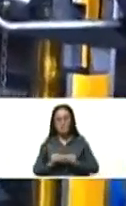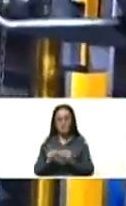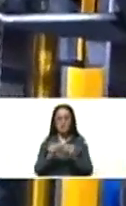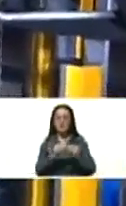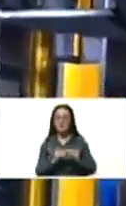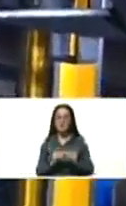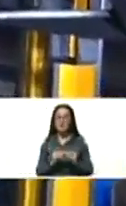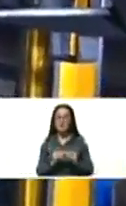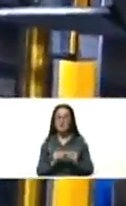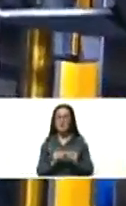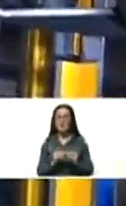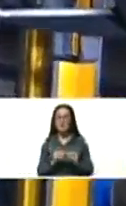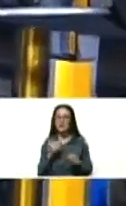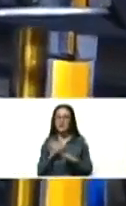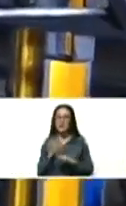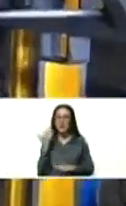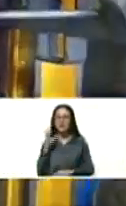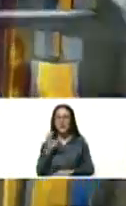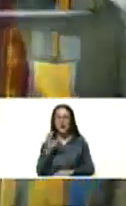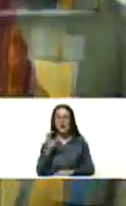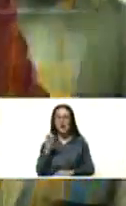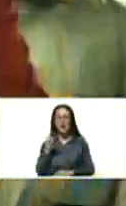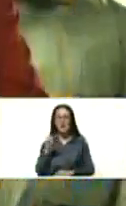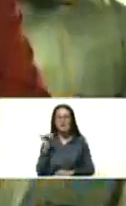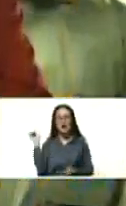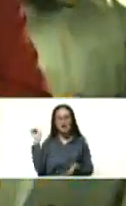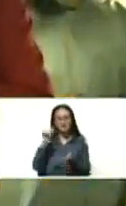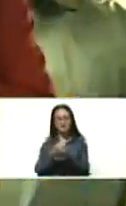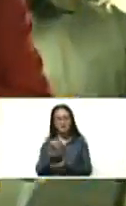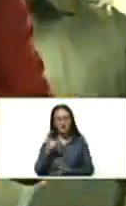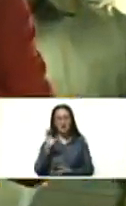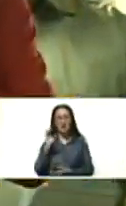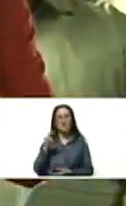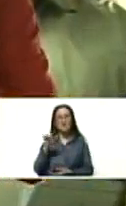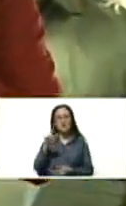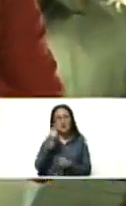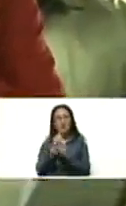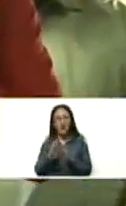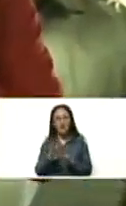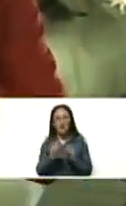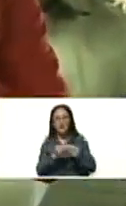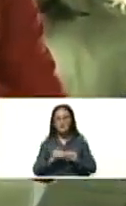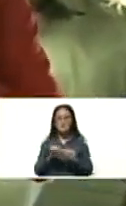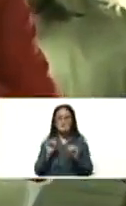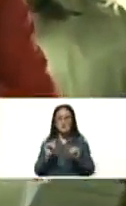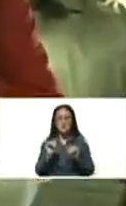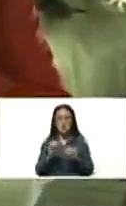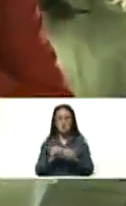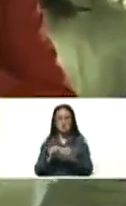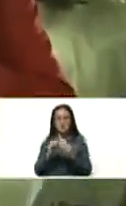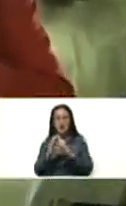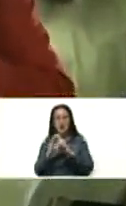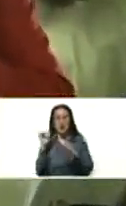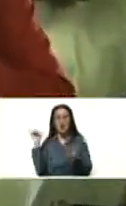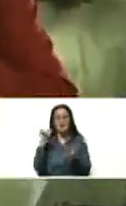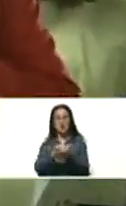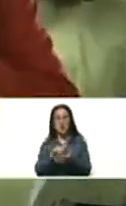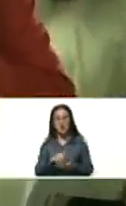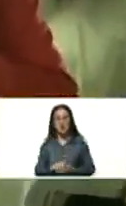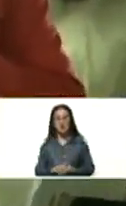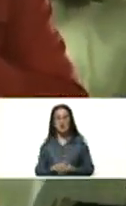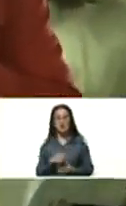Algo parecido a lo que sucedió en Conviasa, donde los trabajadores son los que le hacen mantenimiento a sus aviones y lo dejan a la perfección. Este es un plan, mi comandante en jefe, cuando